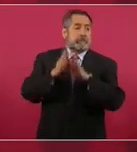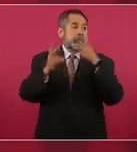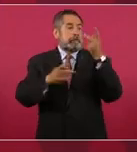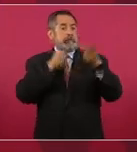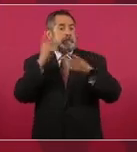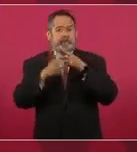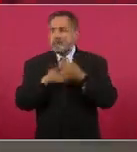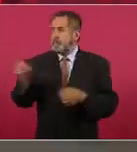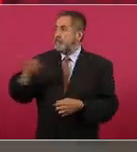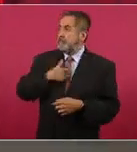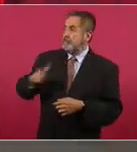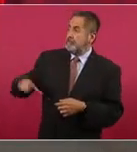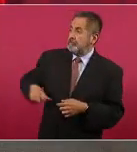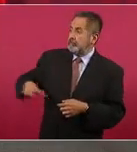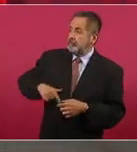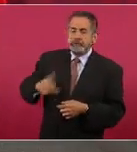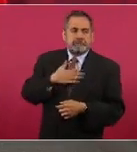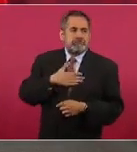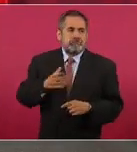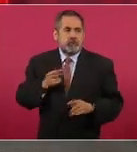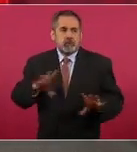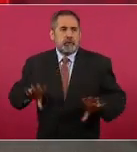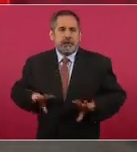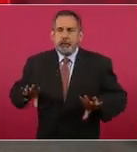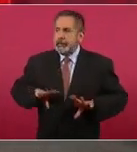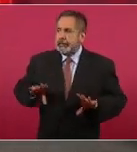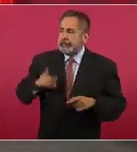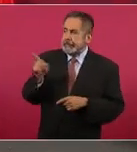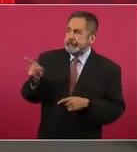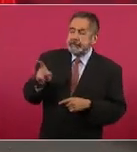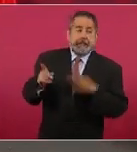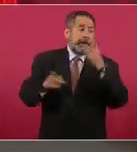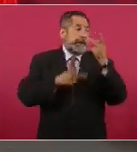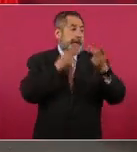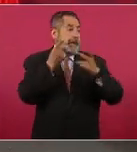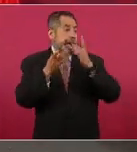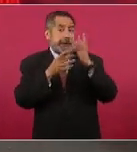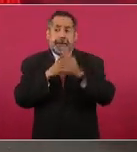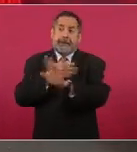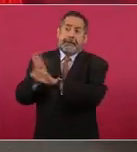un gobierno o no les conviene un gobierno,